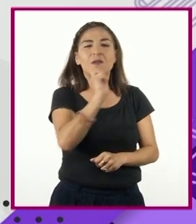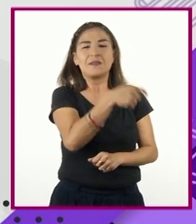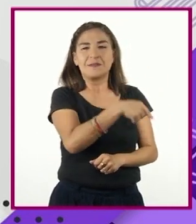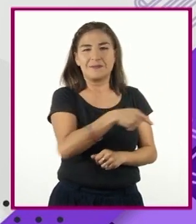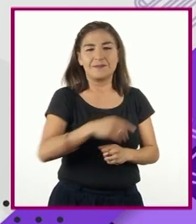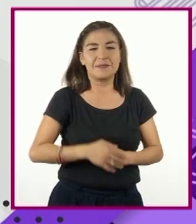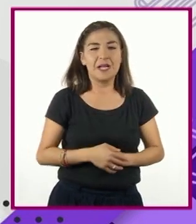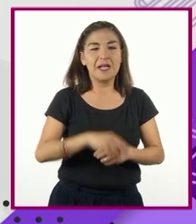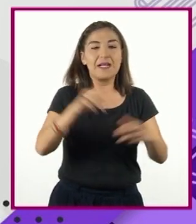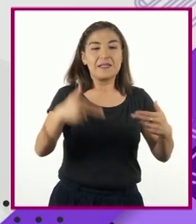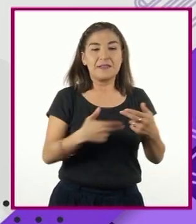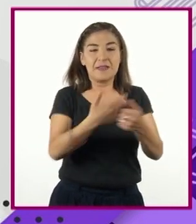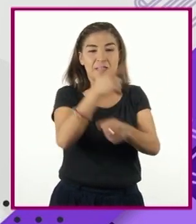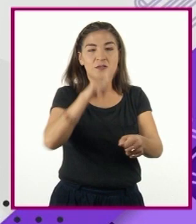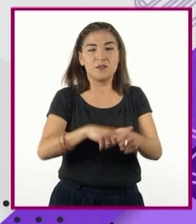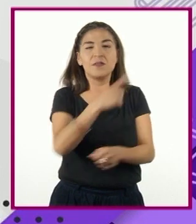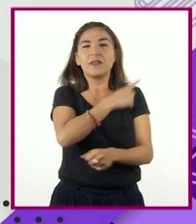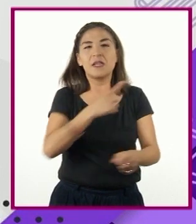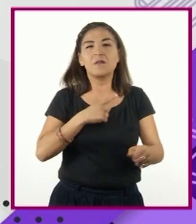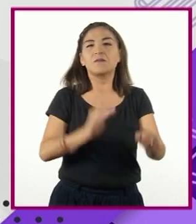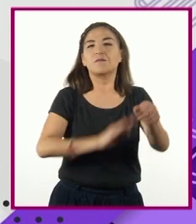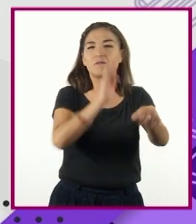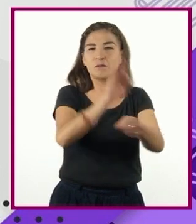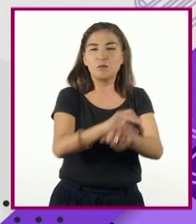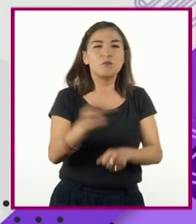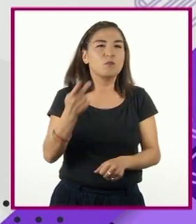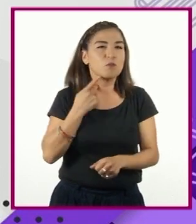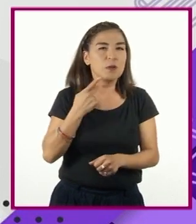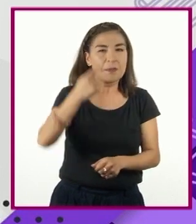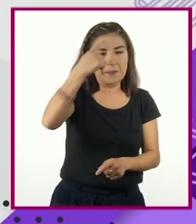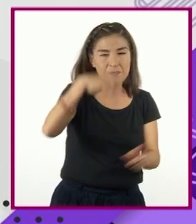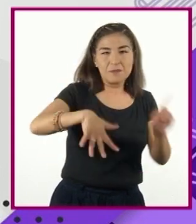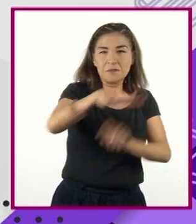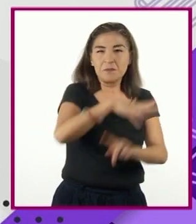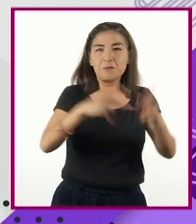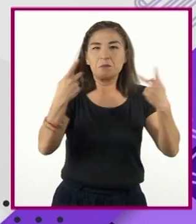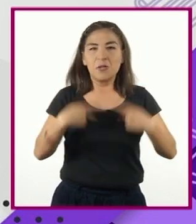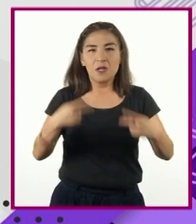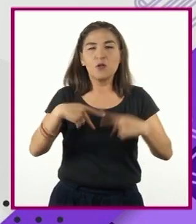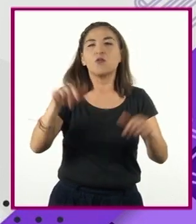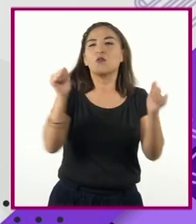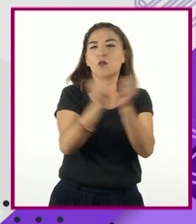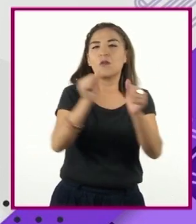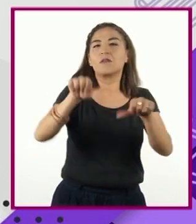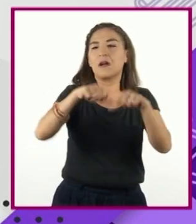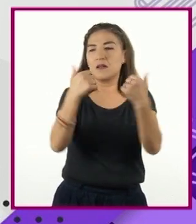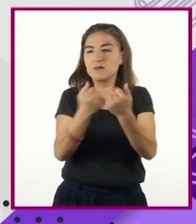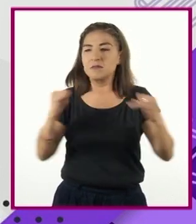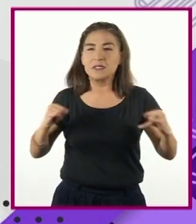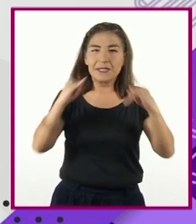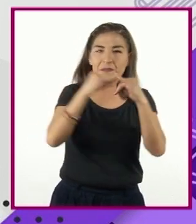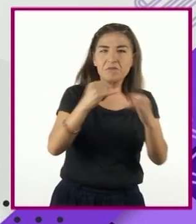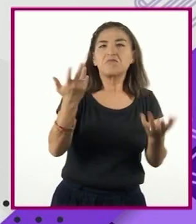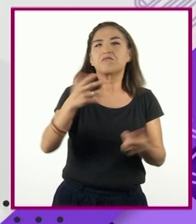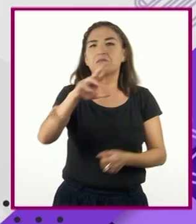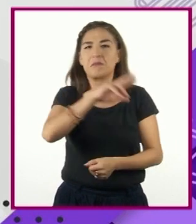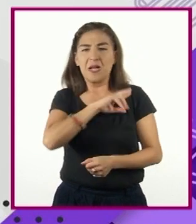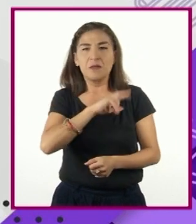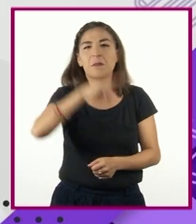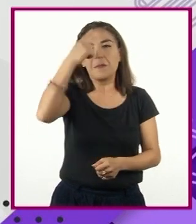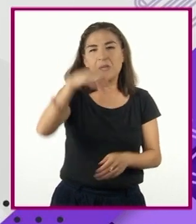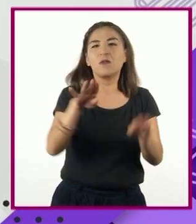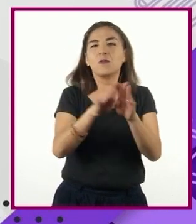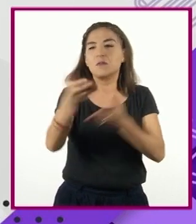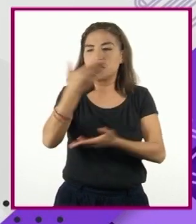las naciones deben implementar políticas públicas en coordinación con organizaciones sociales y privadas que garanticen un empleo